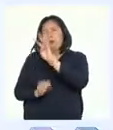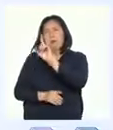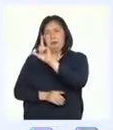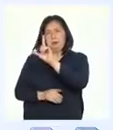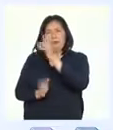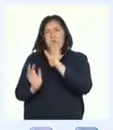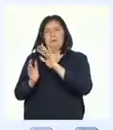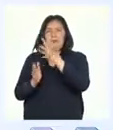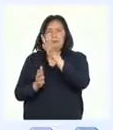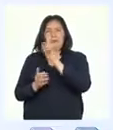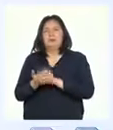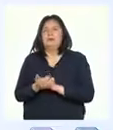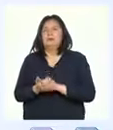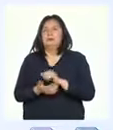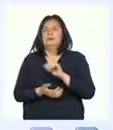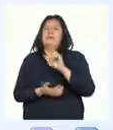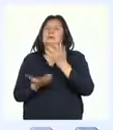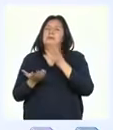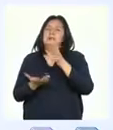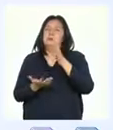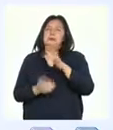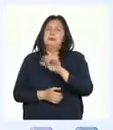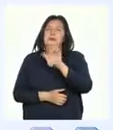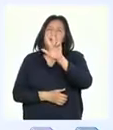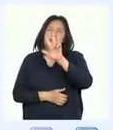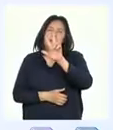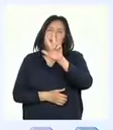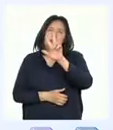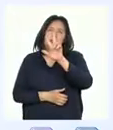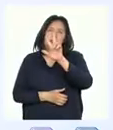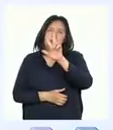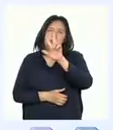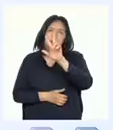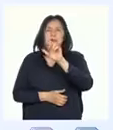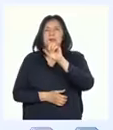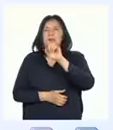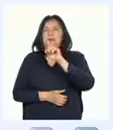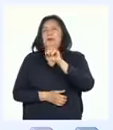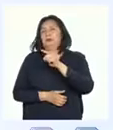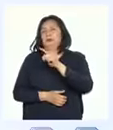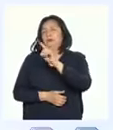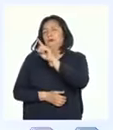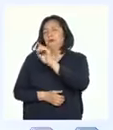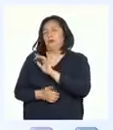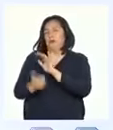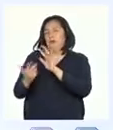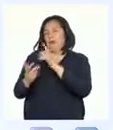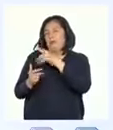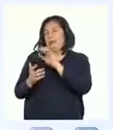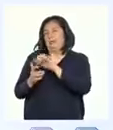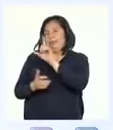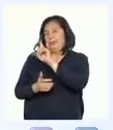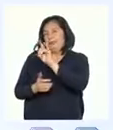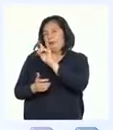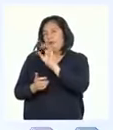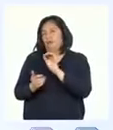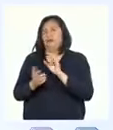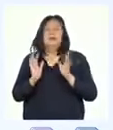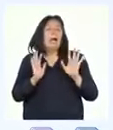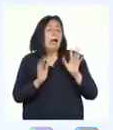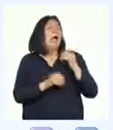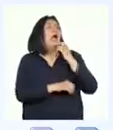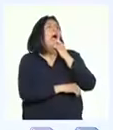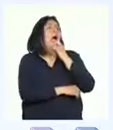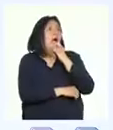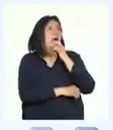litros, aproximadamente a unas 3 unidades 8 décimos de litros. Perfecto, profesora. Ahora